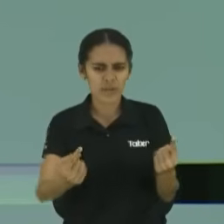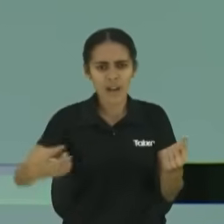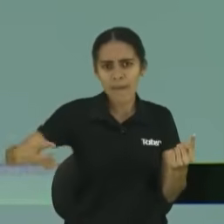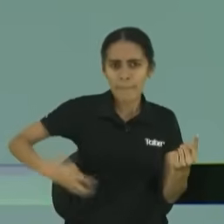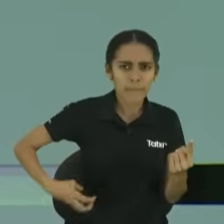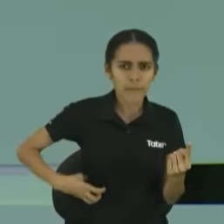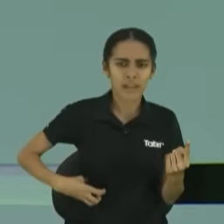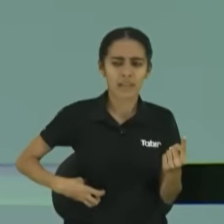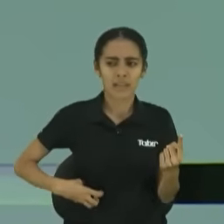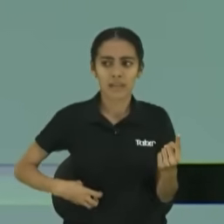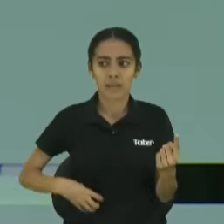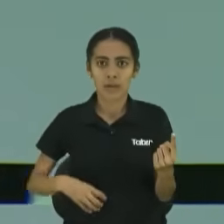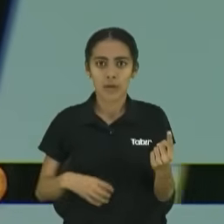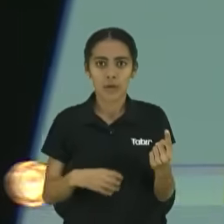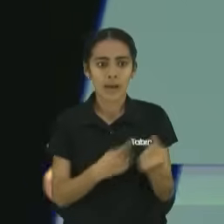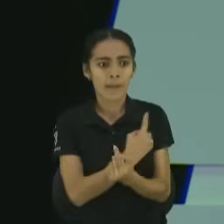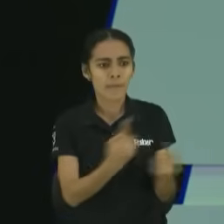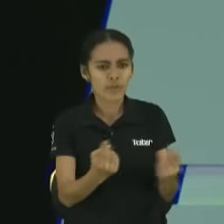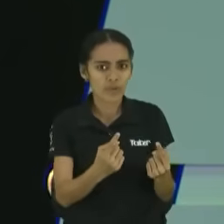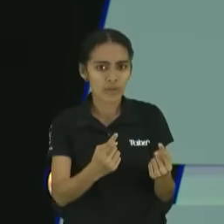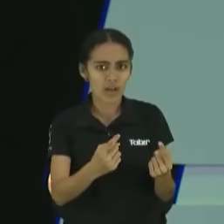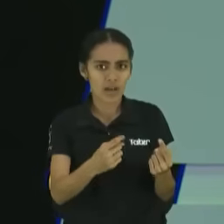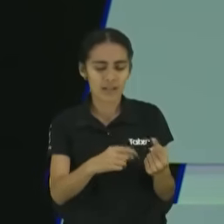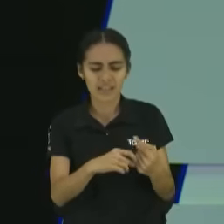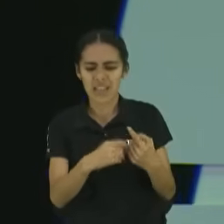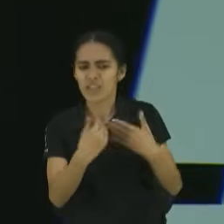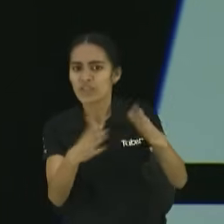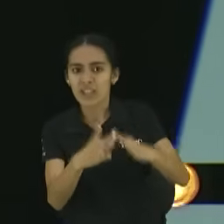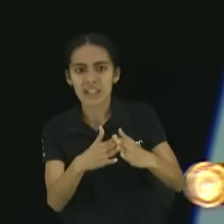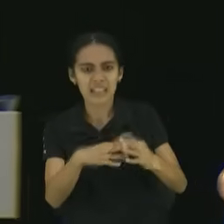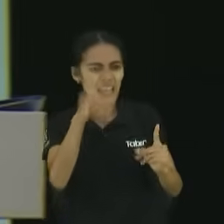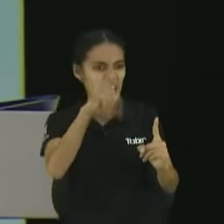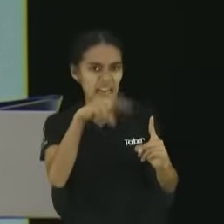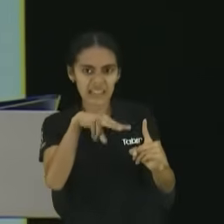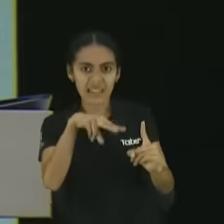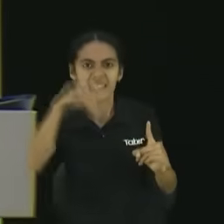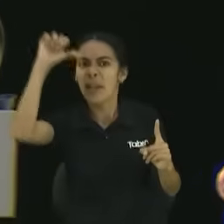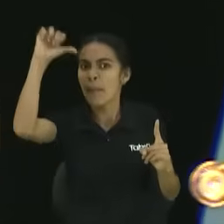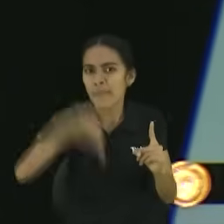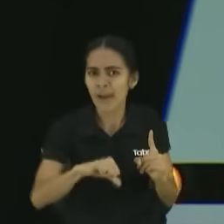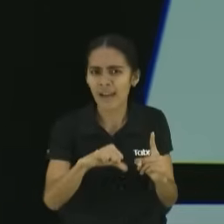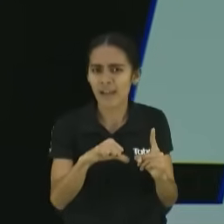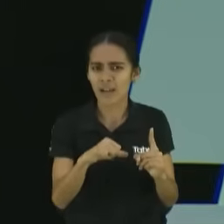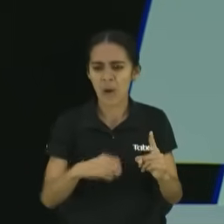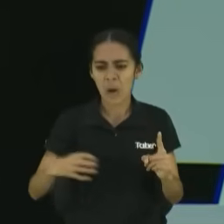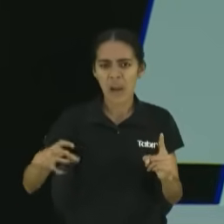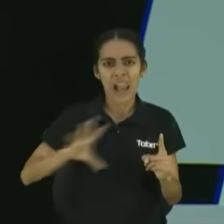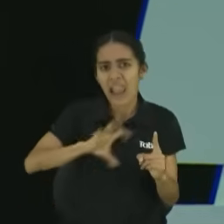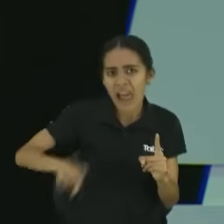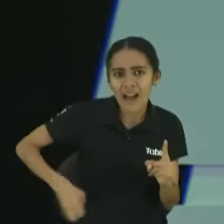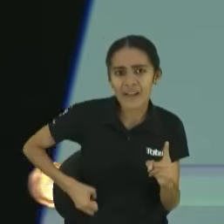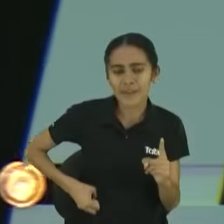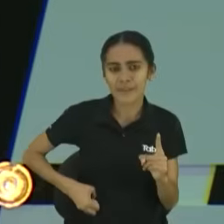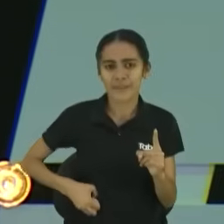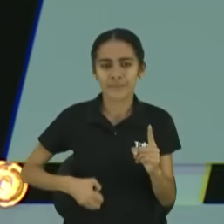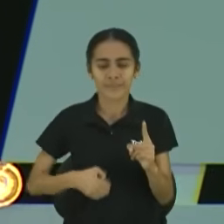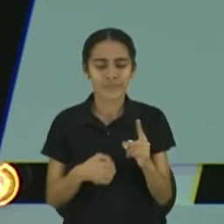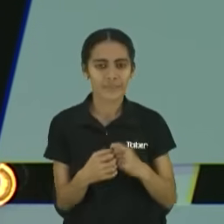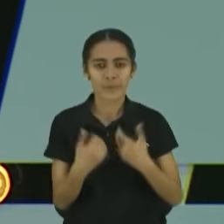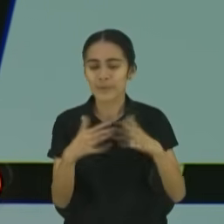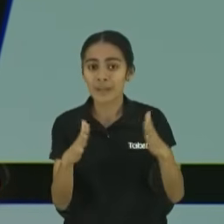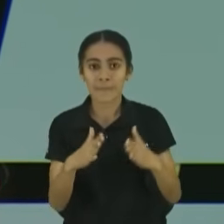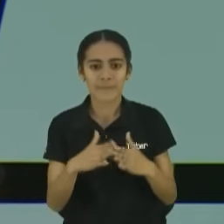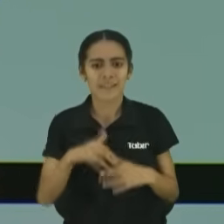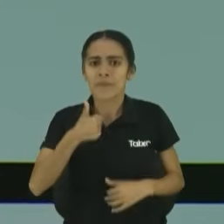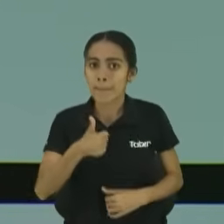mentiroso, o la gente me tiene por un manipulador, o la gente me tiene por un thief, un ladrón. No, eso está bien, pero eso ya